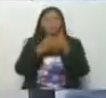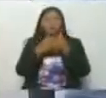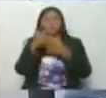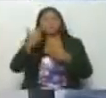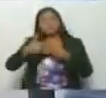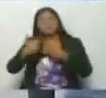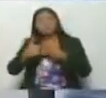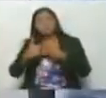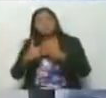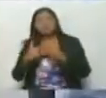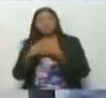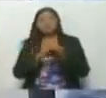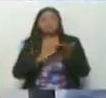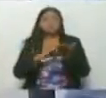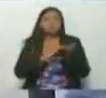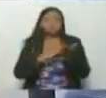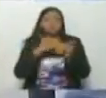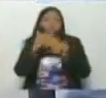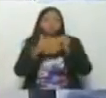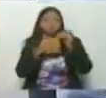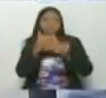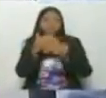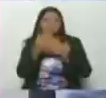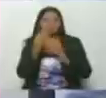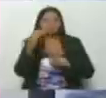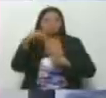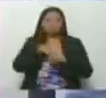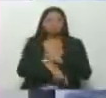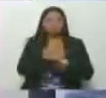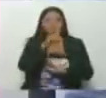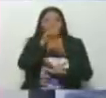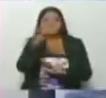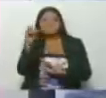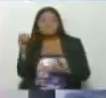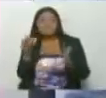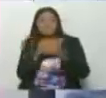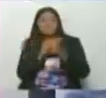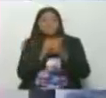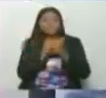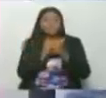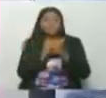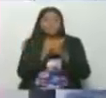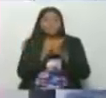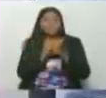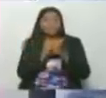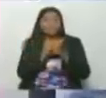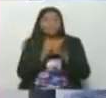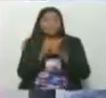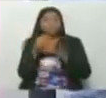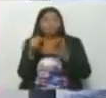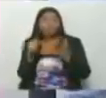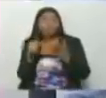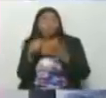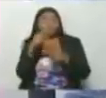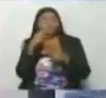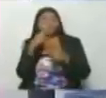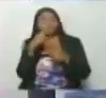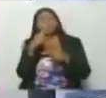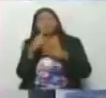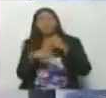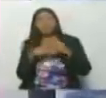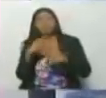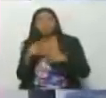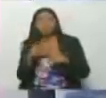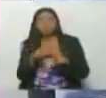petrolera viene recuperándose nosotros caímos a menos de 100 mil barriles diarios de producción producto de esta situación